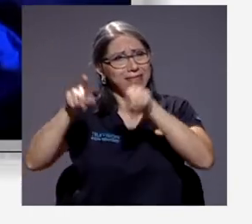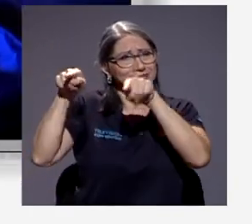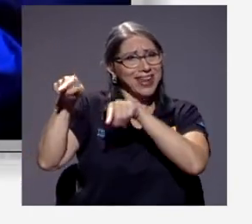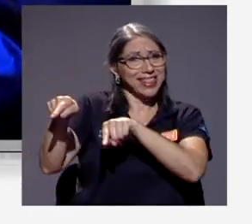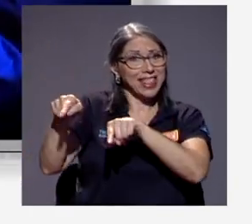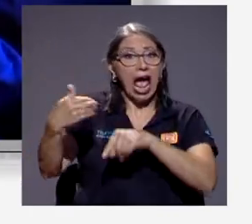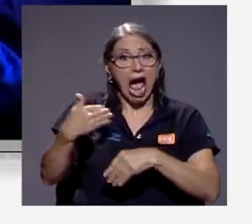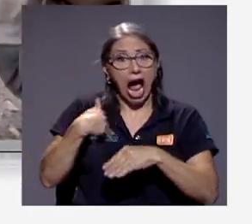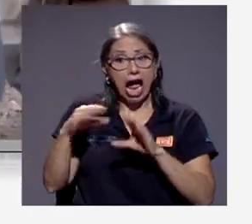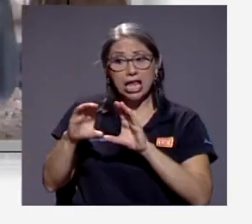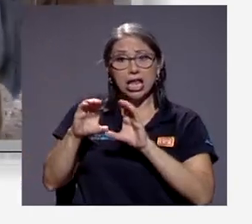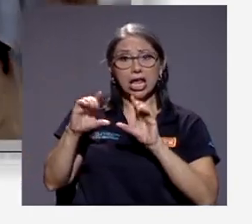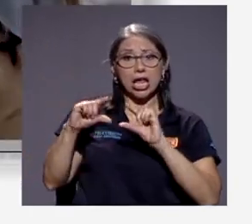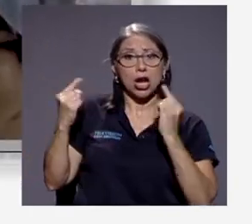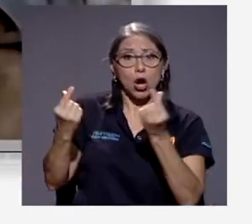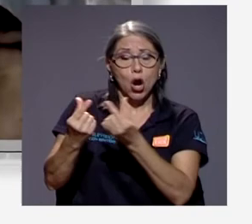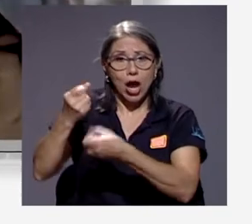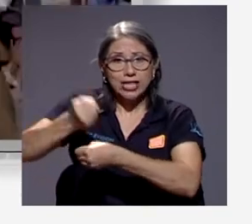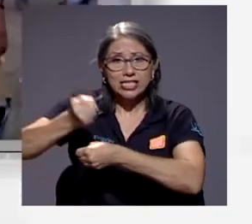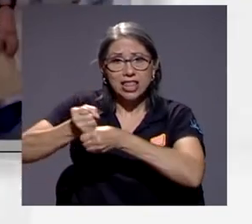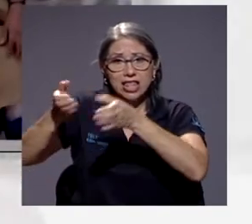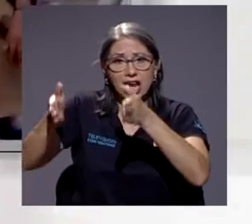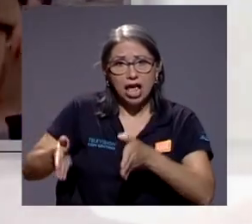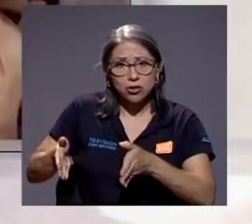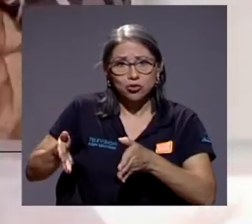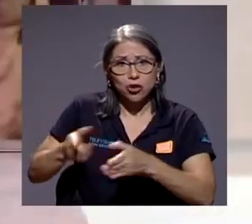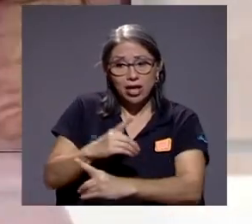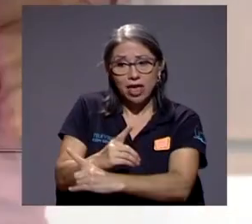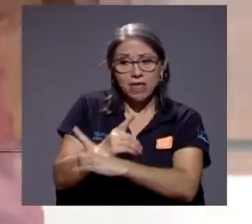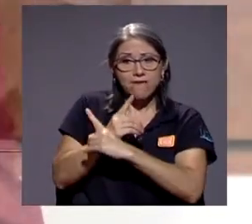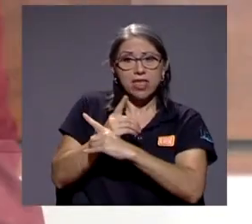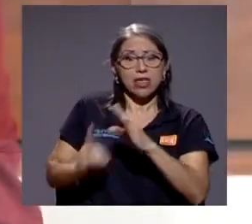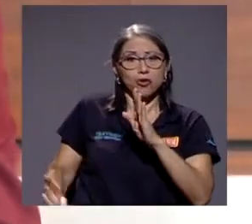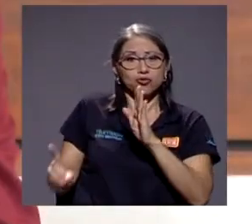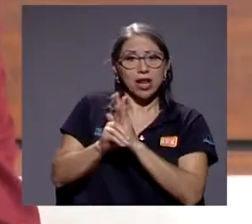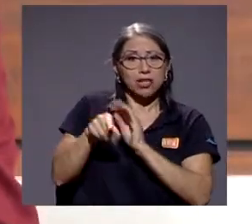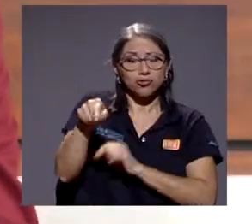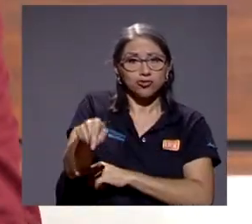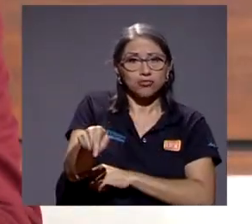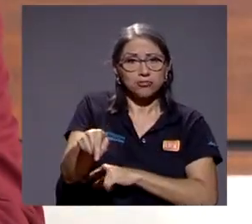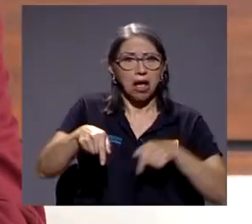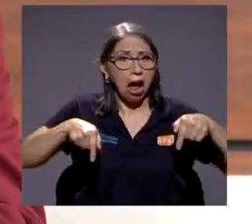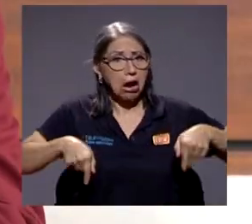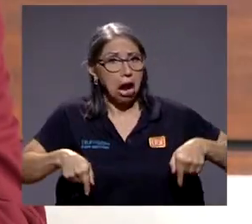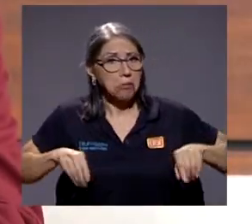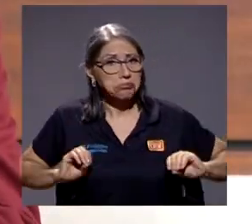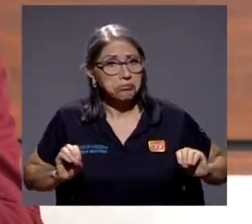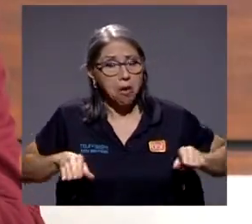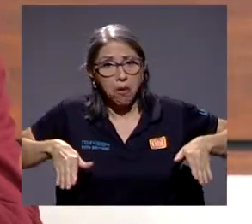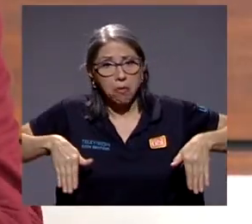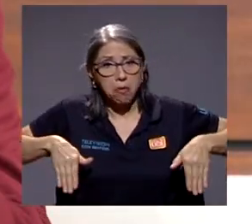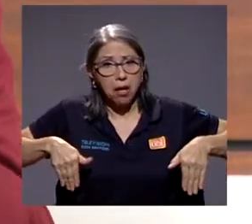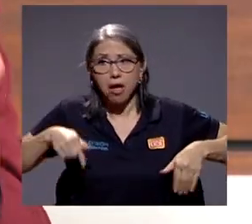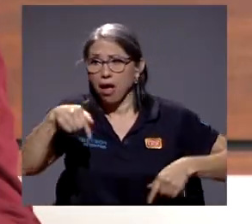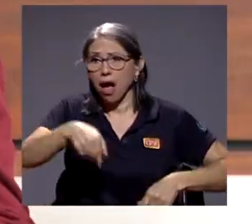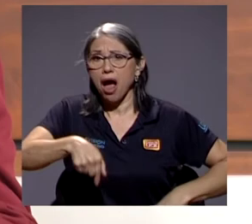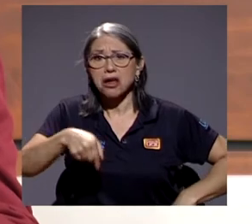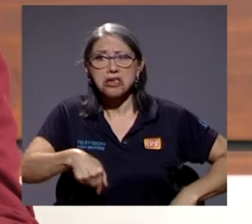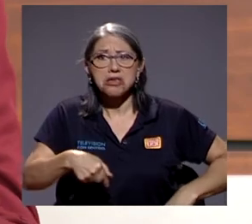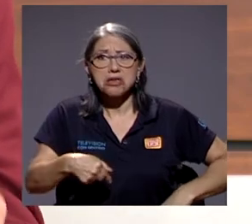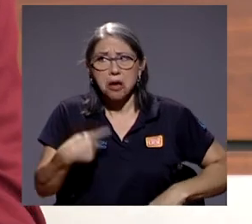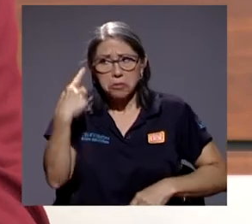que defiende los derechos de gremios como este la caca no aquí como somos como tal vez muy